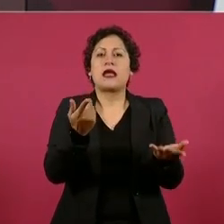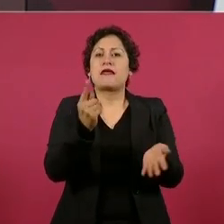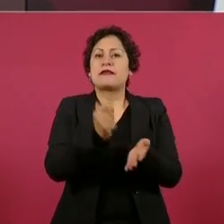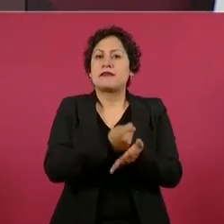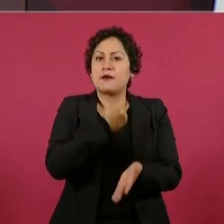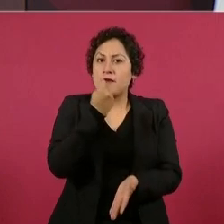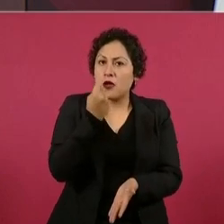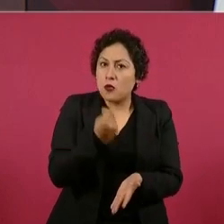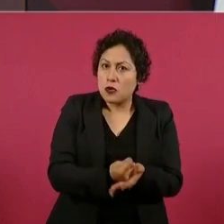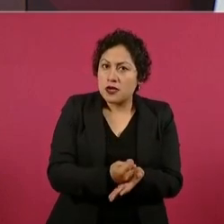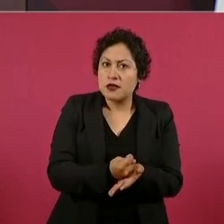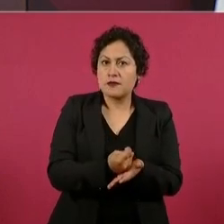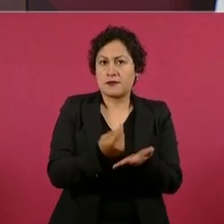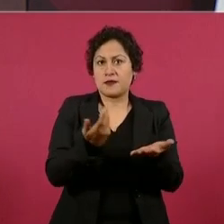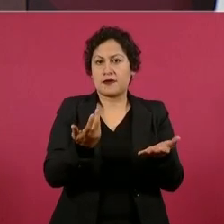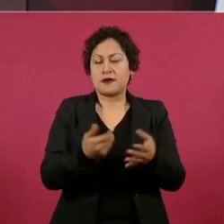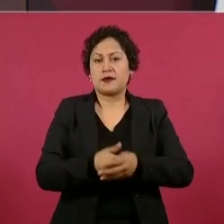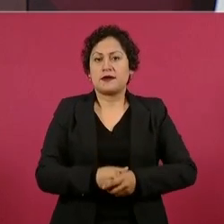Jalisco,